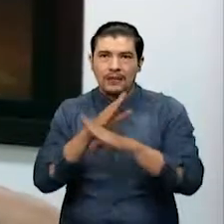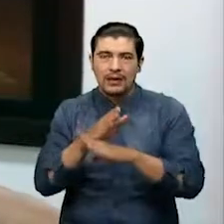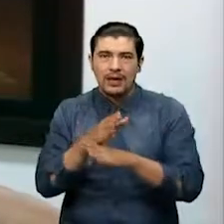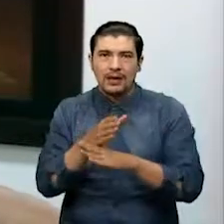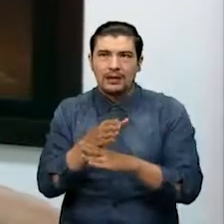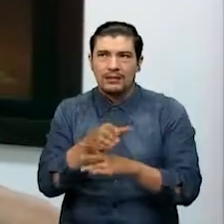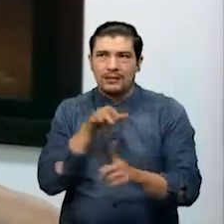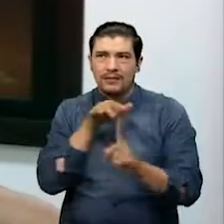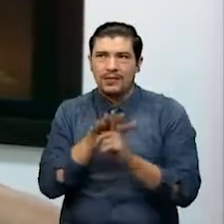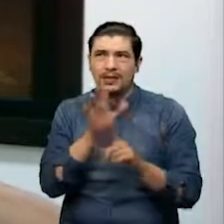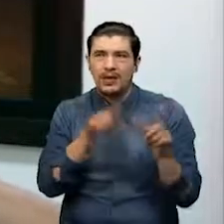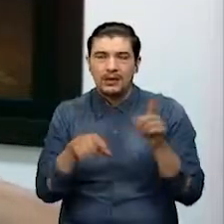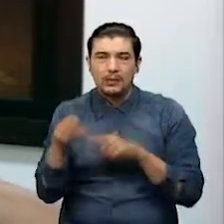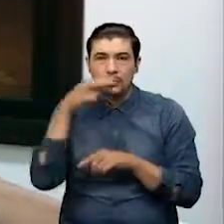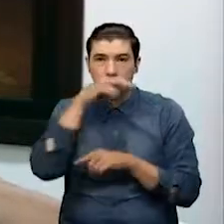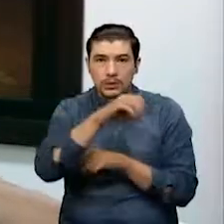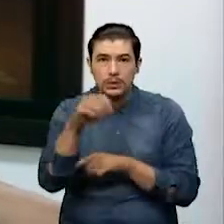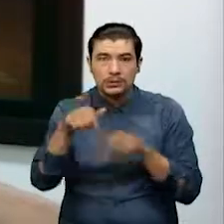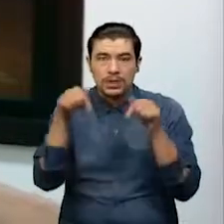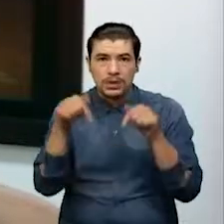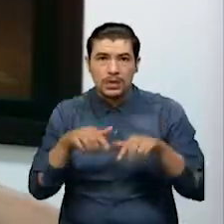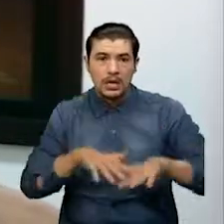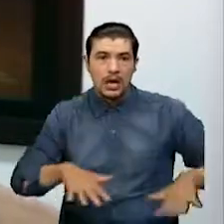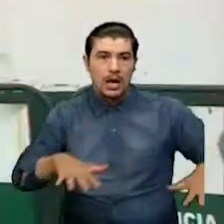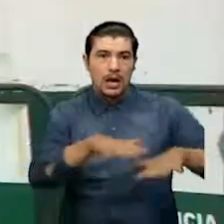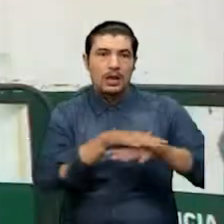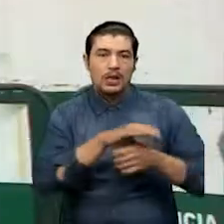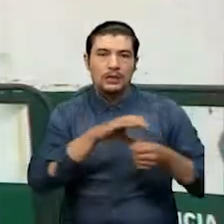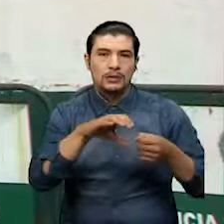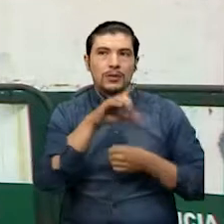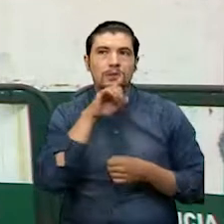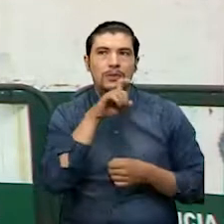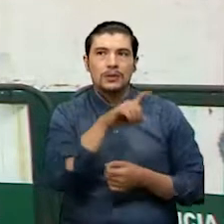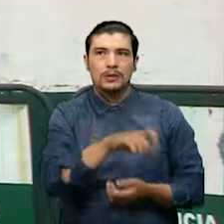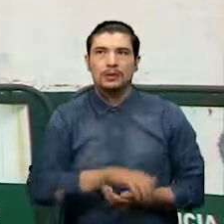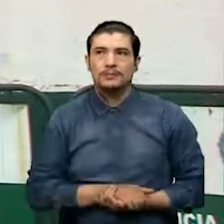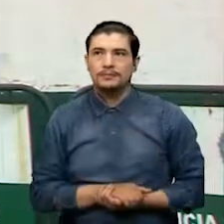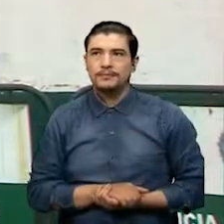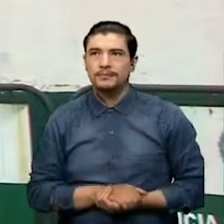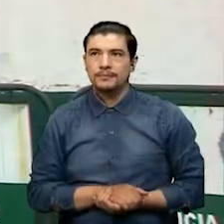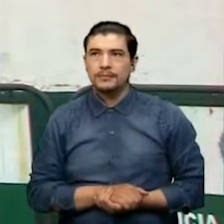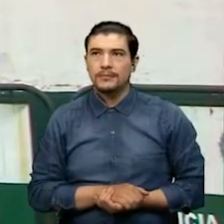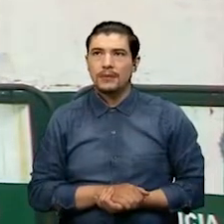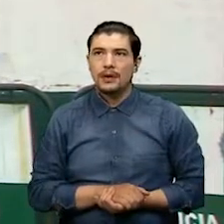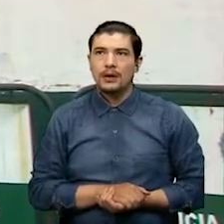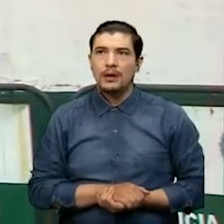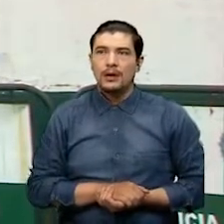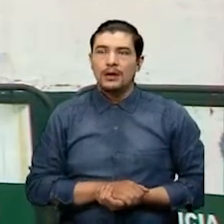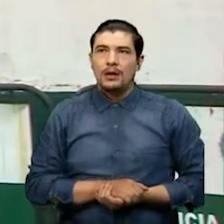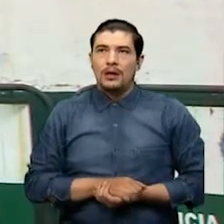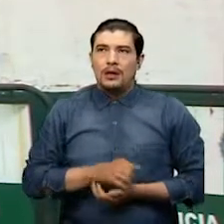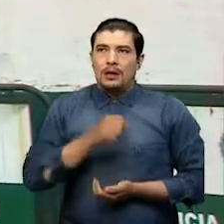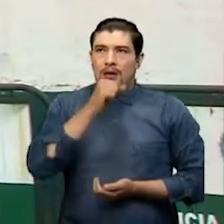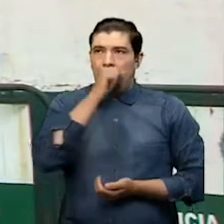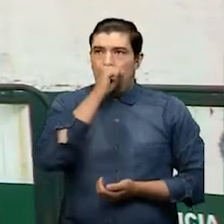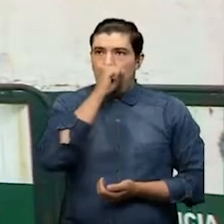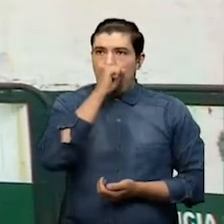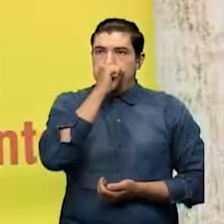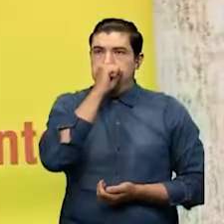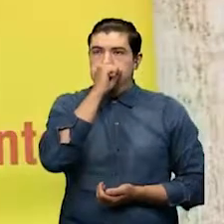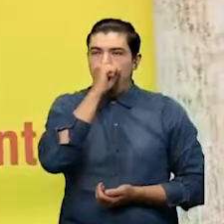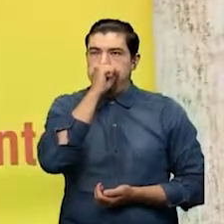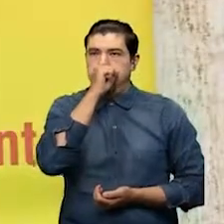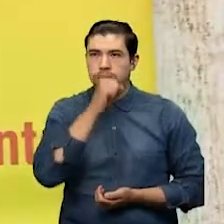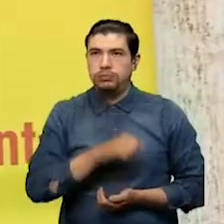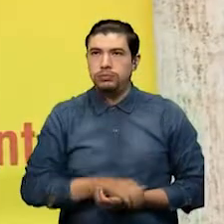delito en que caen algunos de los niños de los infantes que tenemos en la ciudad de bucaramanga la figura del refugio social se cambia mediante acuerdo